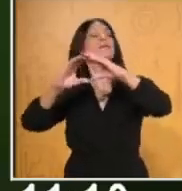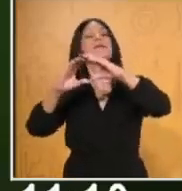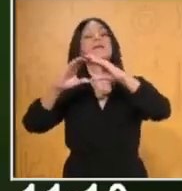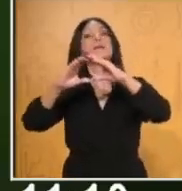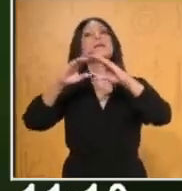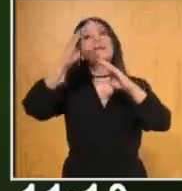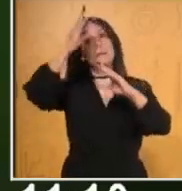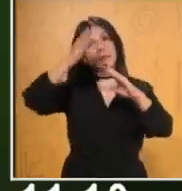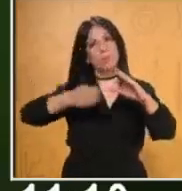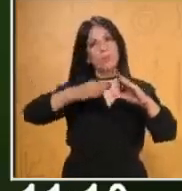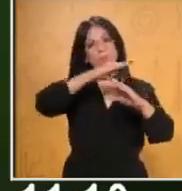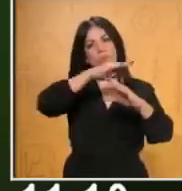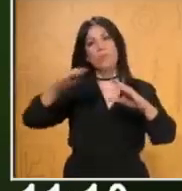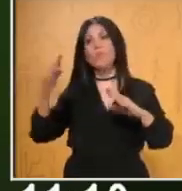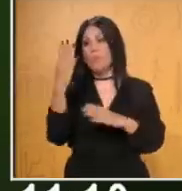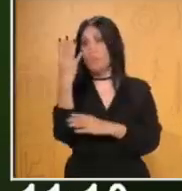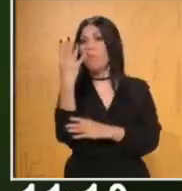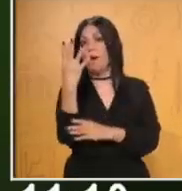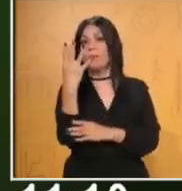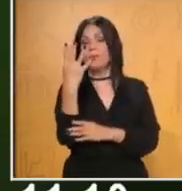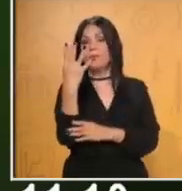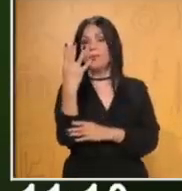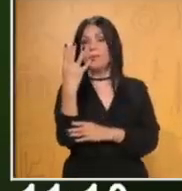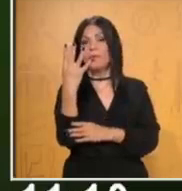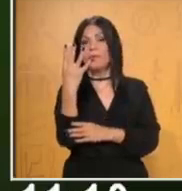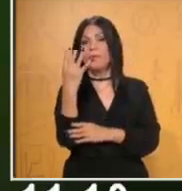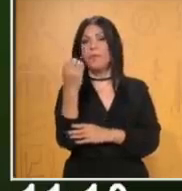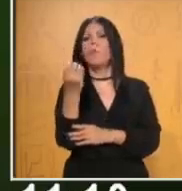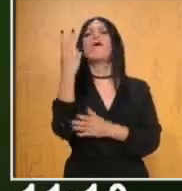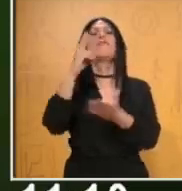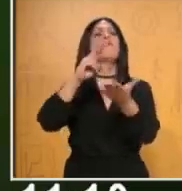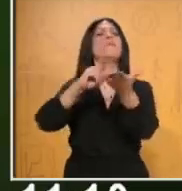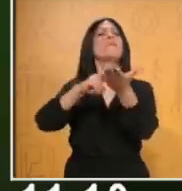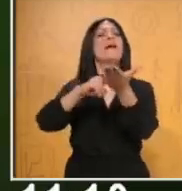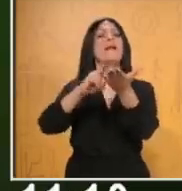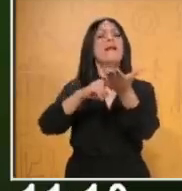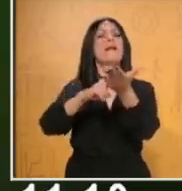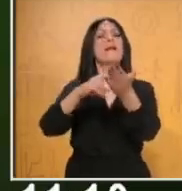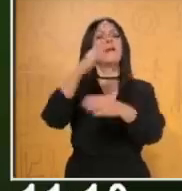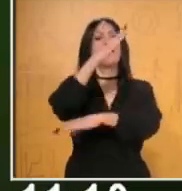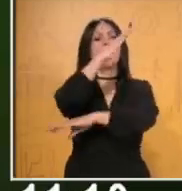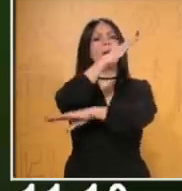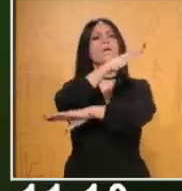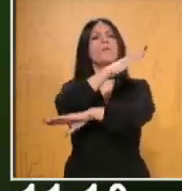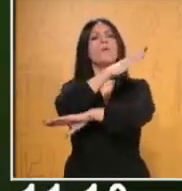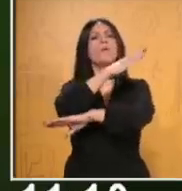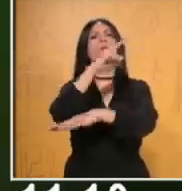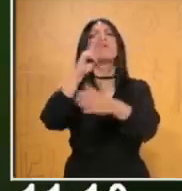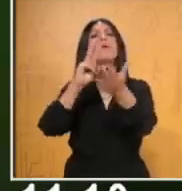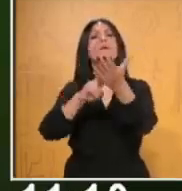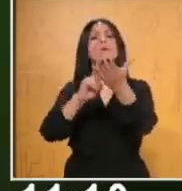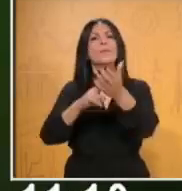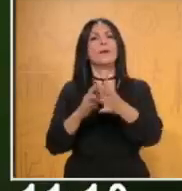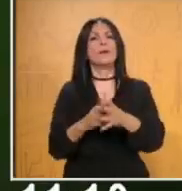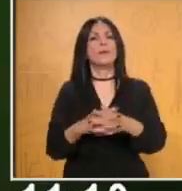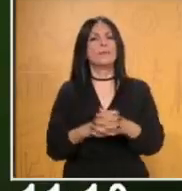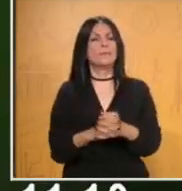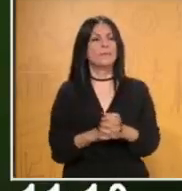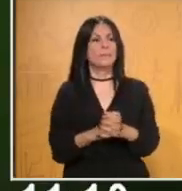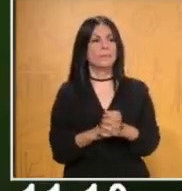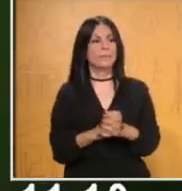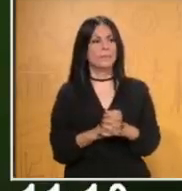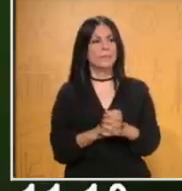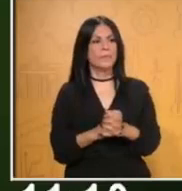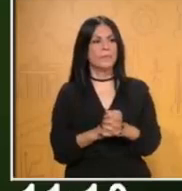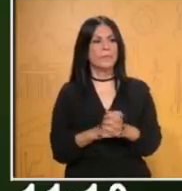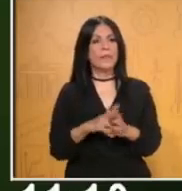dividido en cuatro partes iguales. ¿A cuánto dijimos que equivalía el ángulo? ¿Lo recuerdas? Sí, dijimos que este es